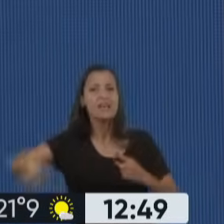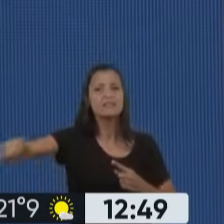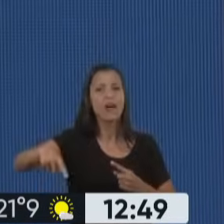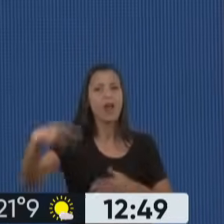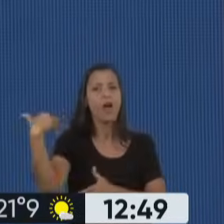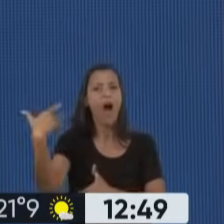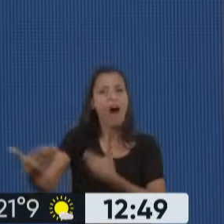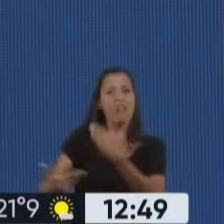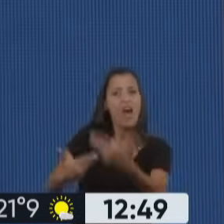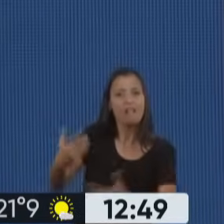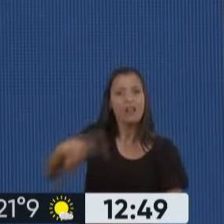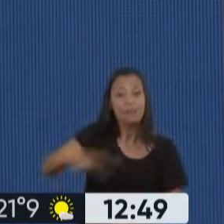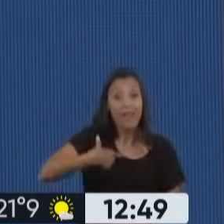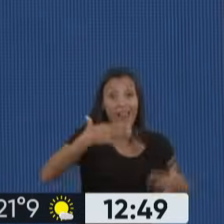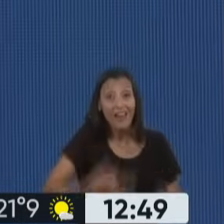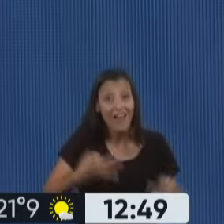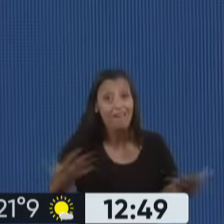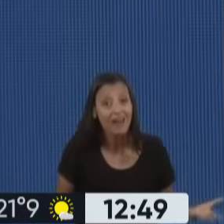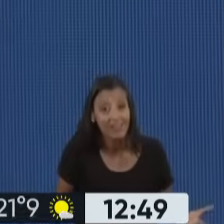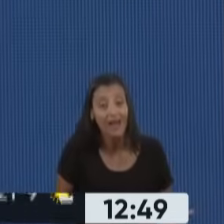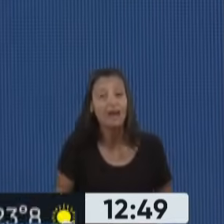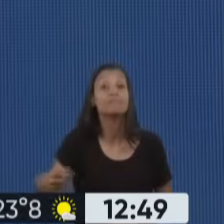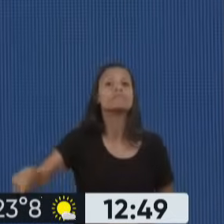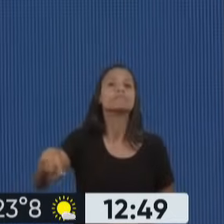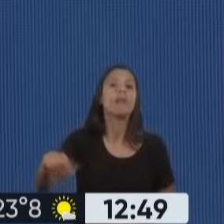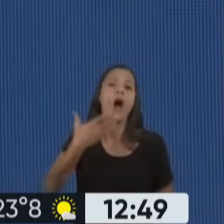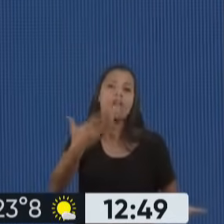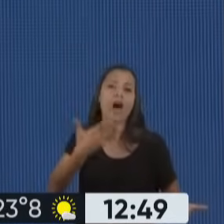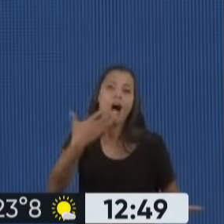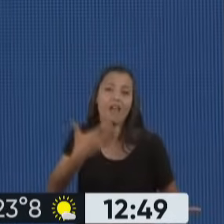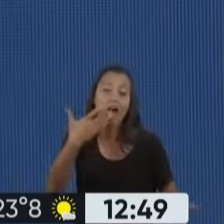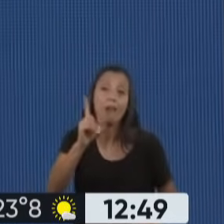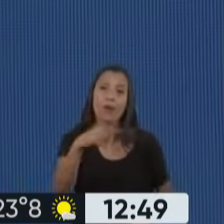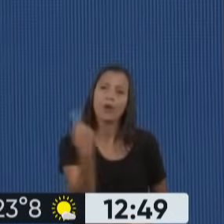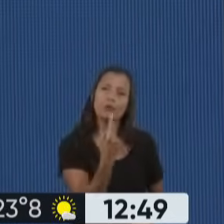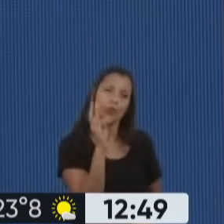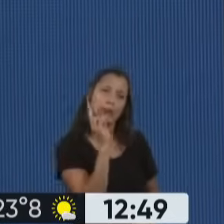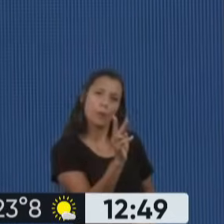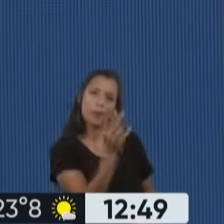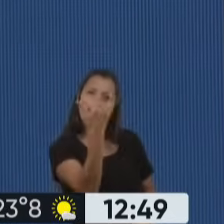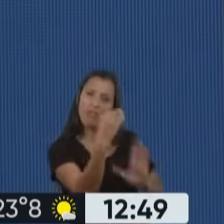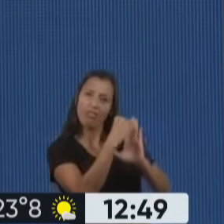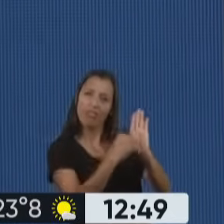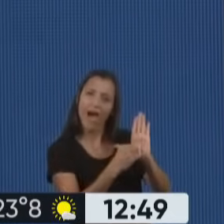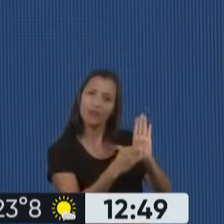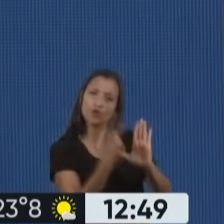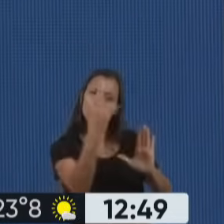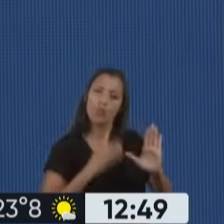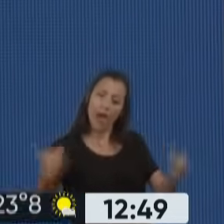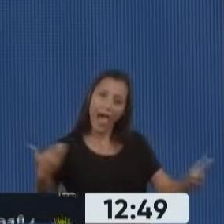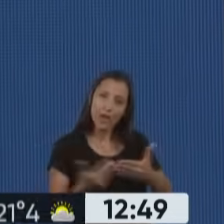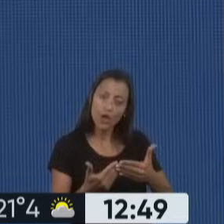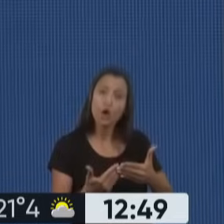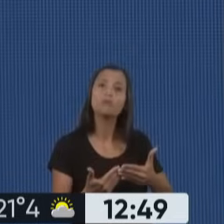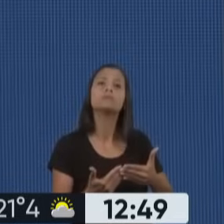Y la realidad es que cuando uno empieza a mirar los datos del último año, digo, lo